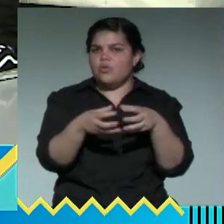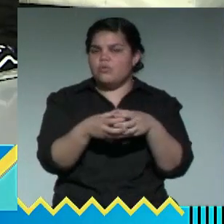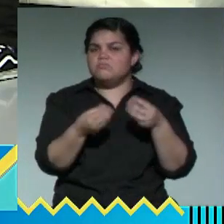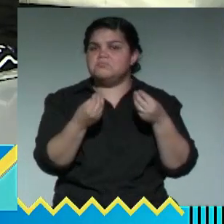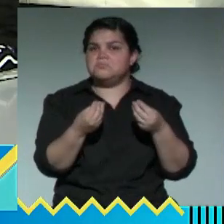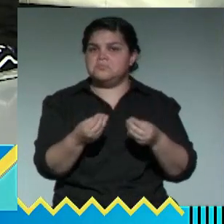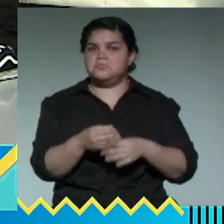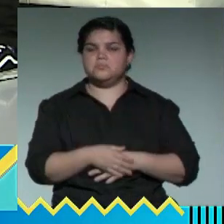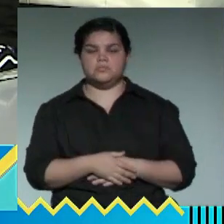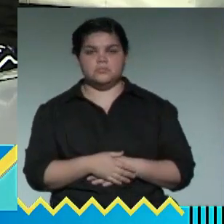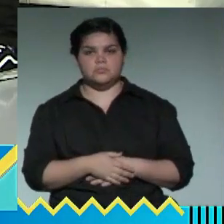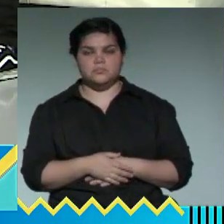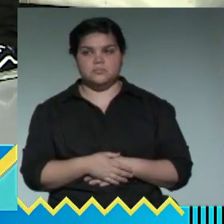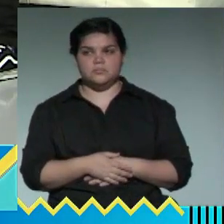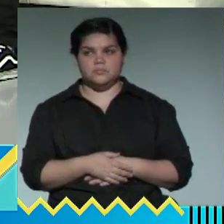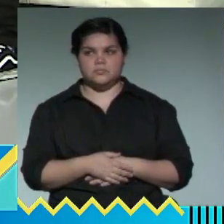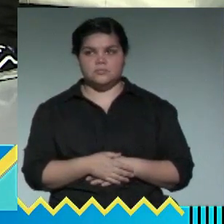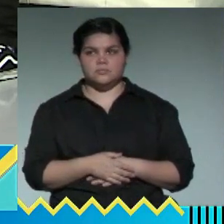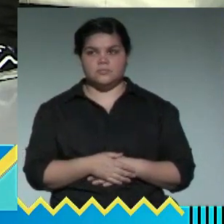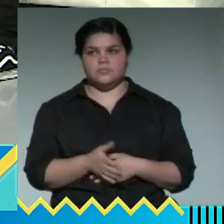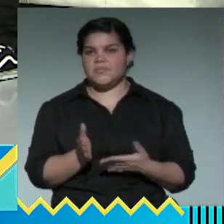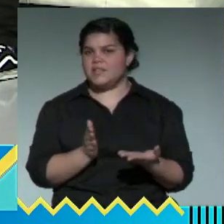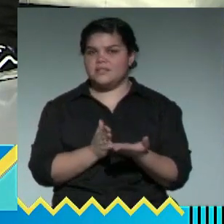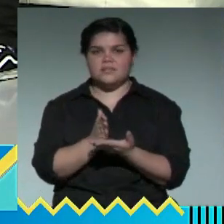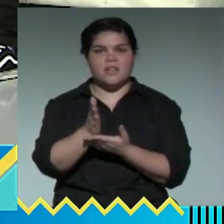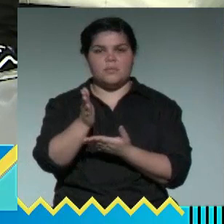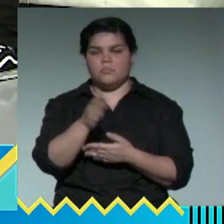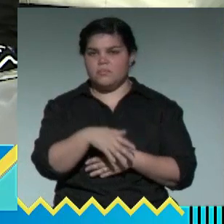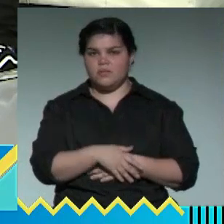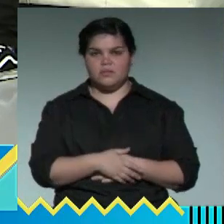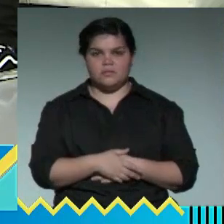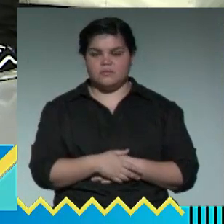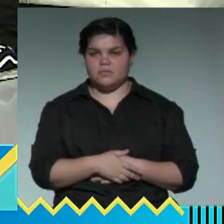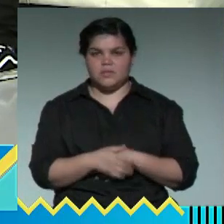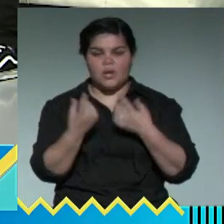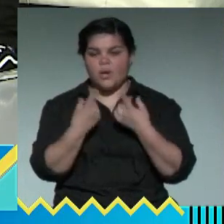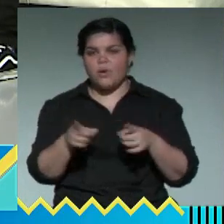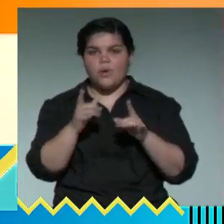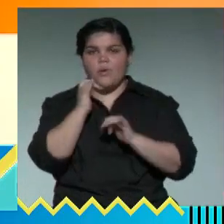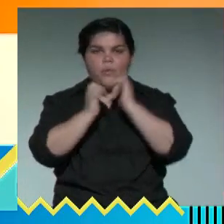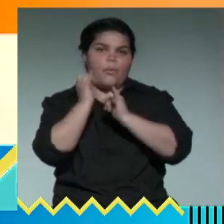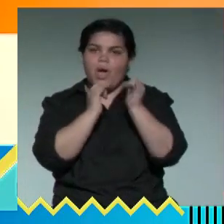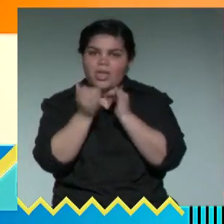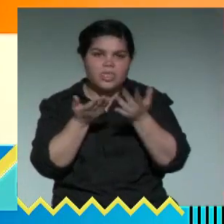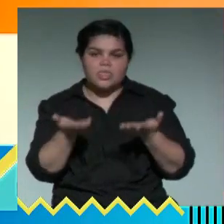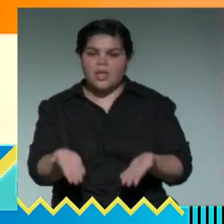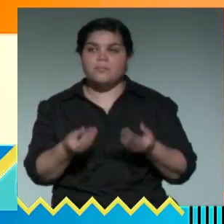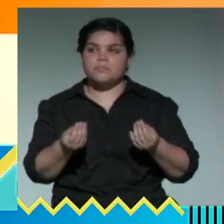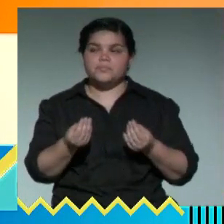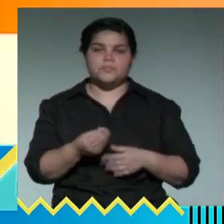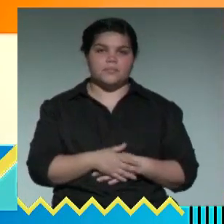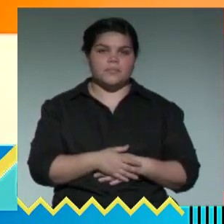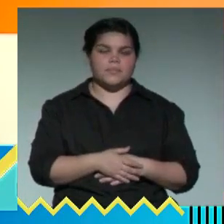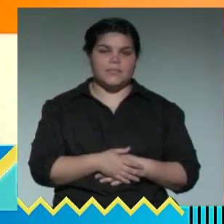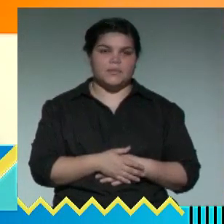mí, siempre lo que se habló, entre comillas, lo que se rumoreaba, era que entre Charlie y Gustavo, por